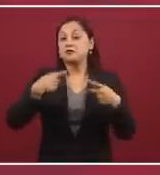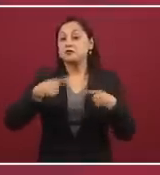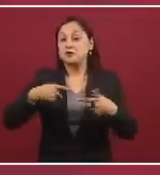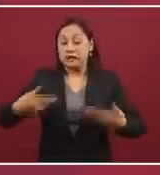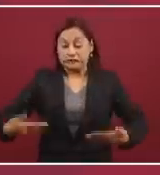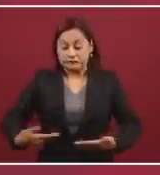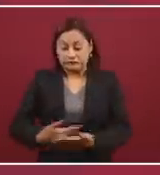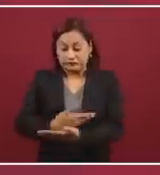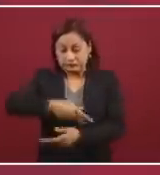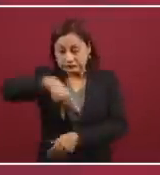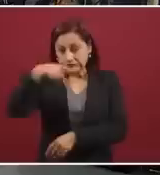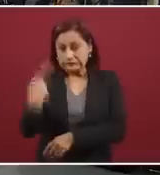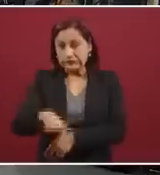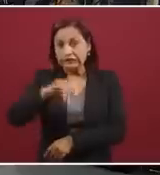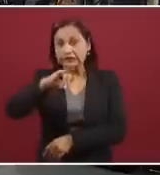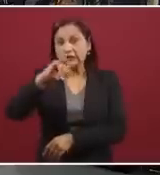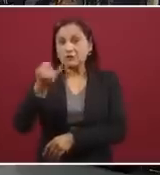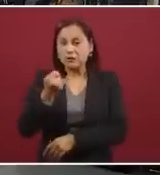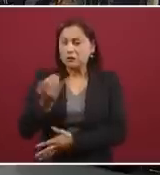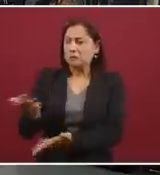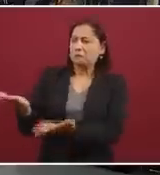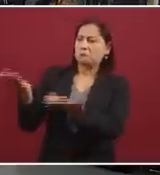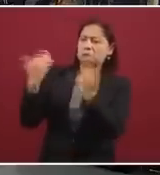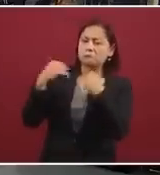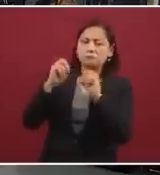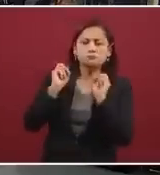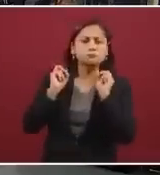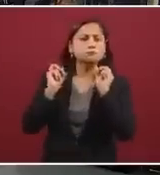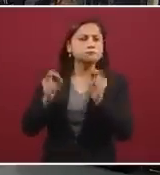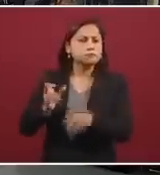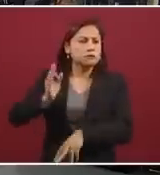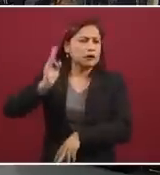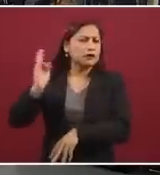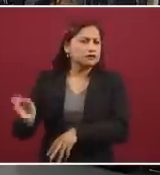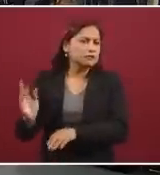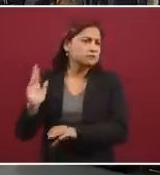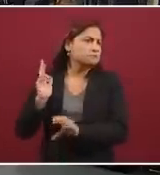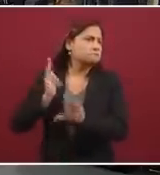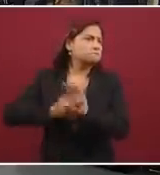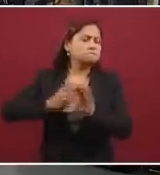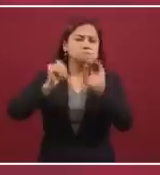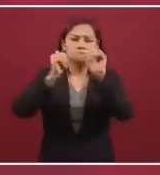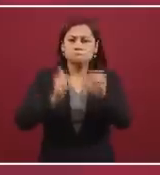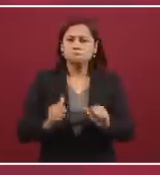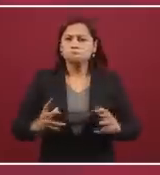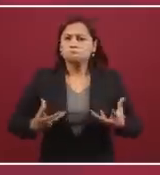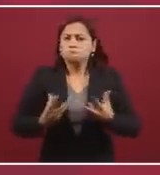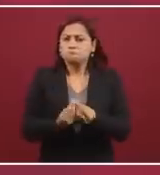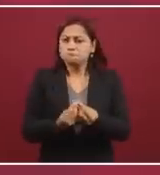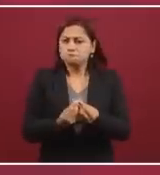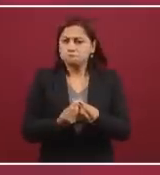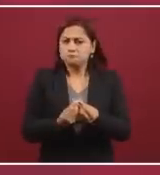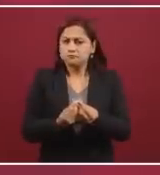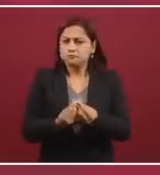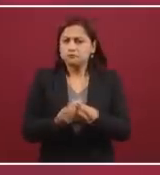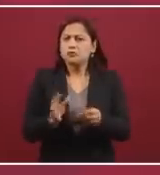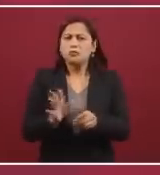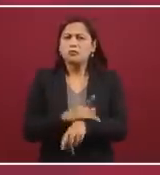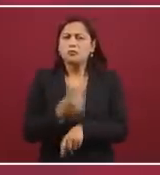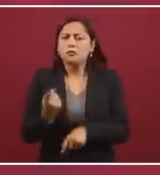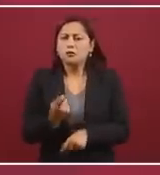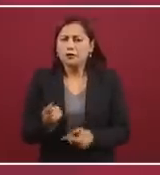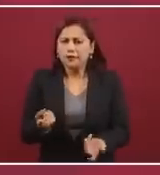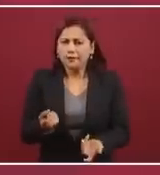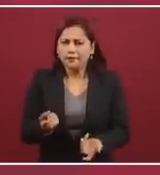y actuó de manera solidaria y fraterna y recibió a muchos porque ahora vamos a